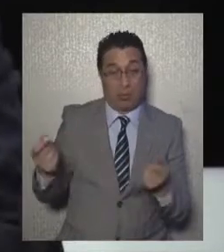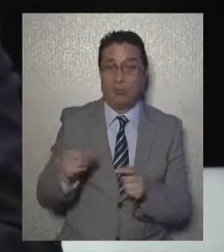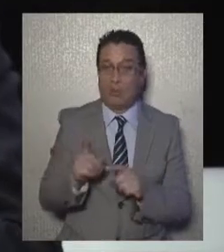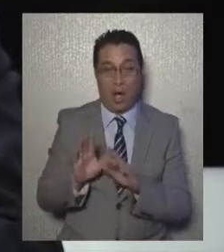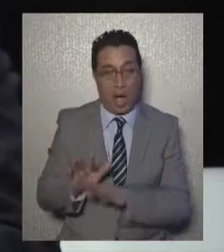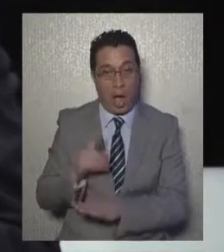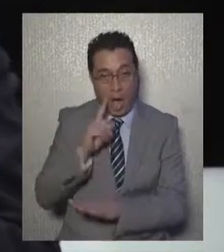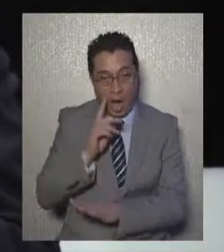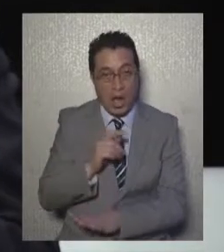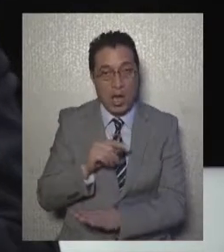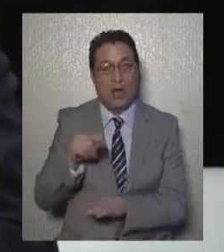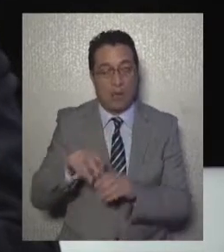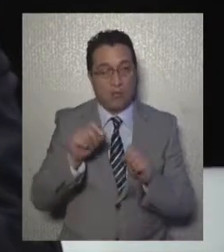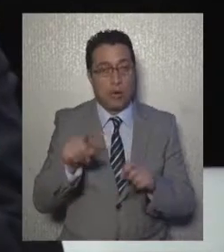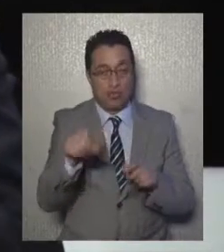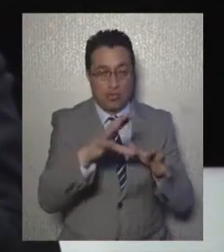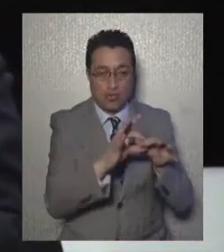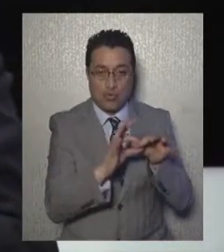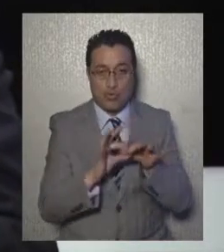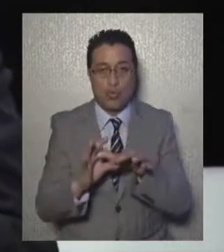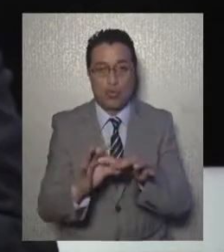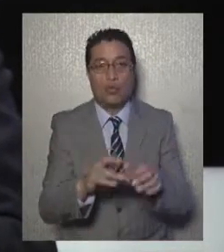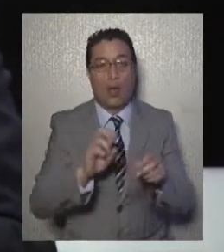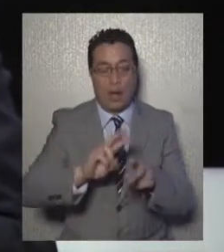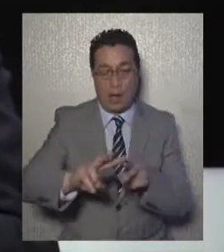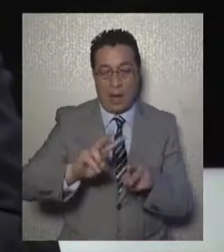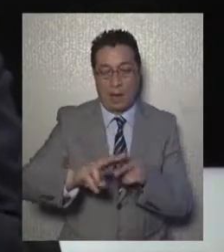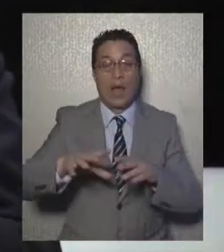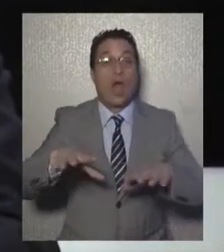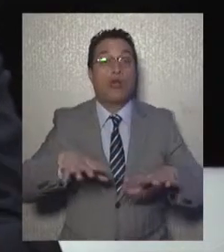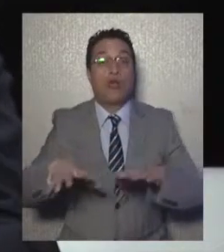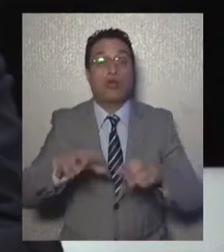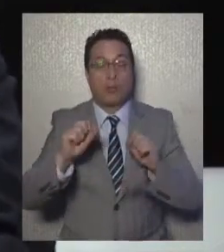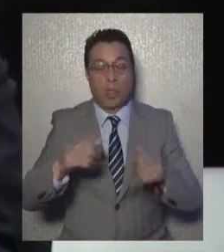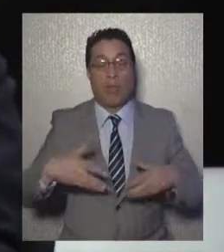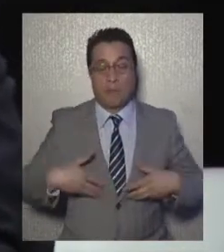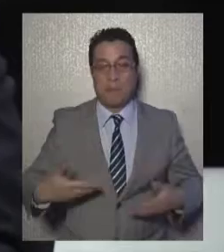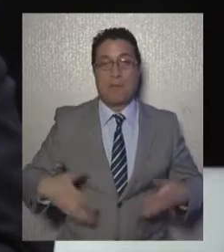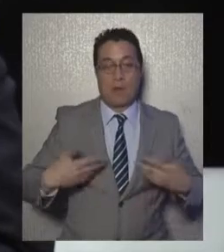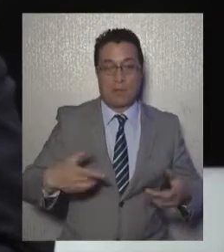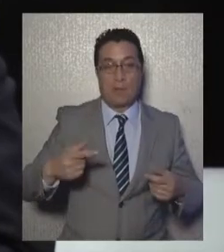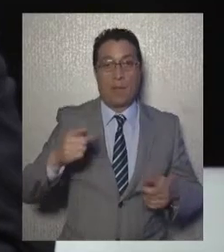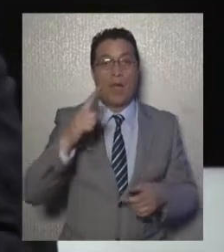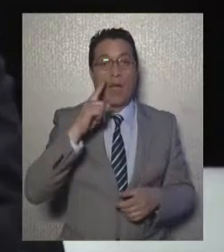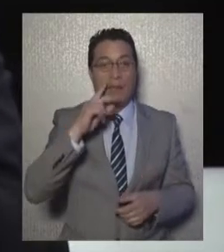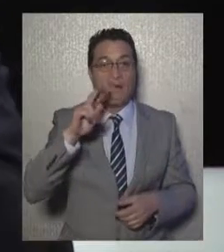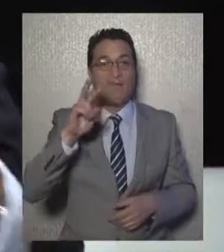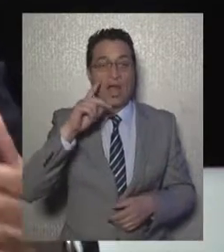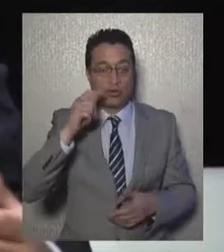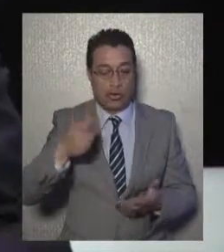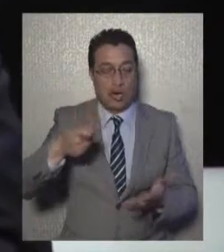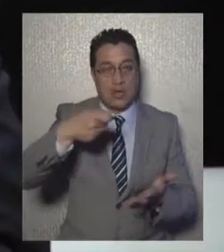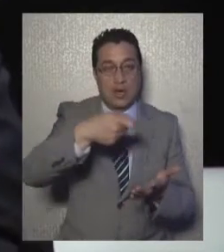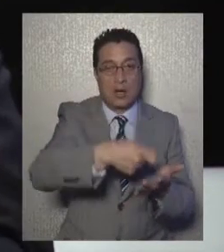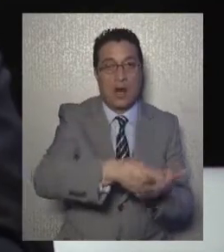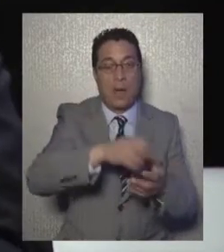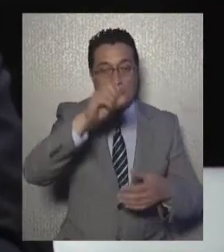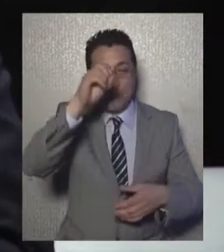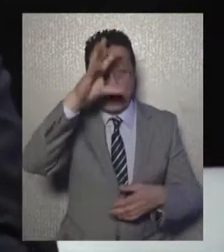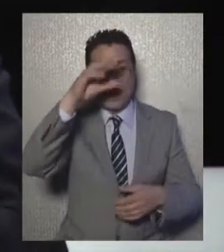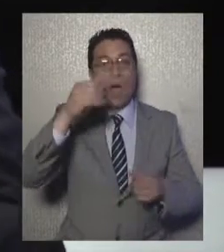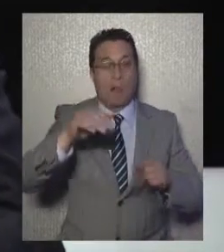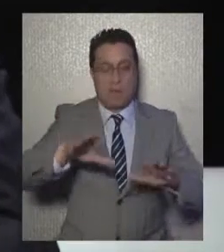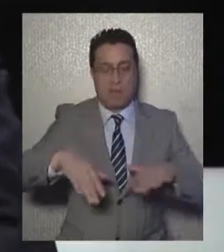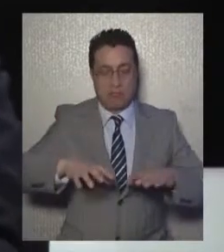capaces, en conjunto, de crear condiciones para reactivar la inversión en minería, mantener nuestro liderazgo mundial